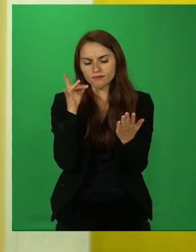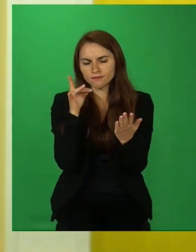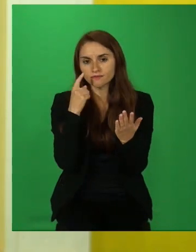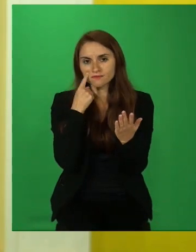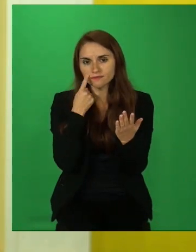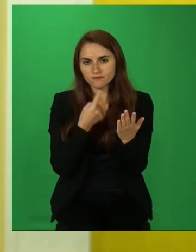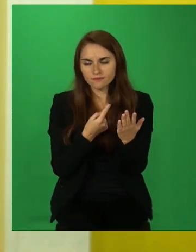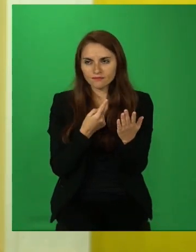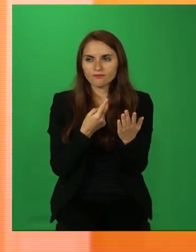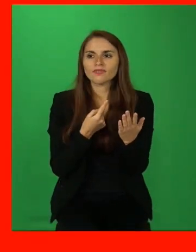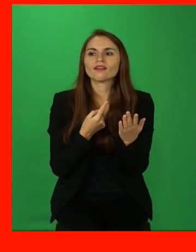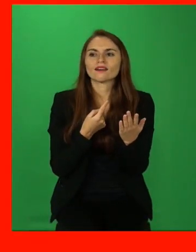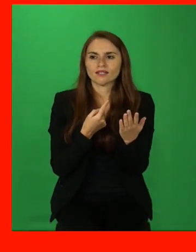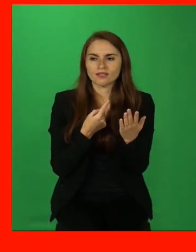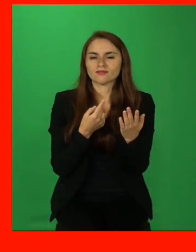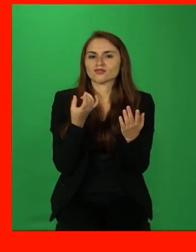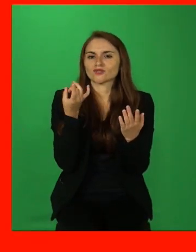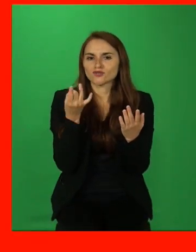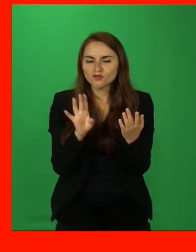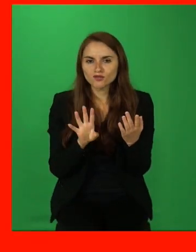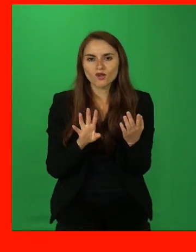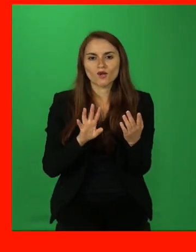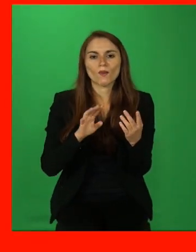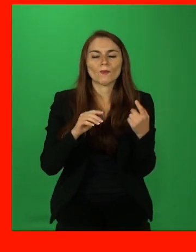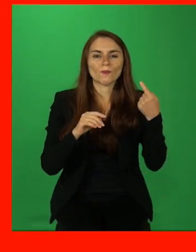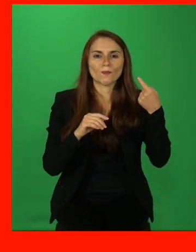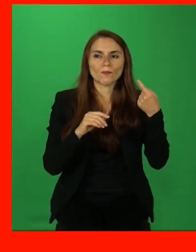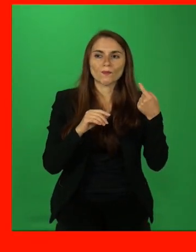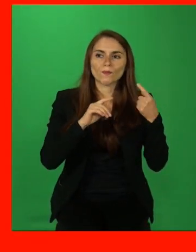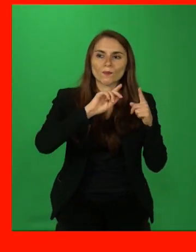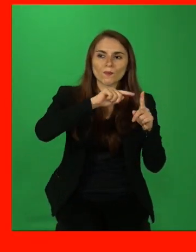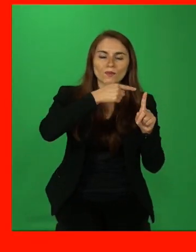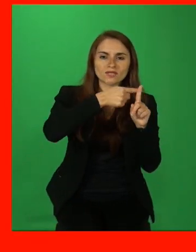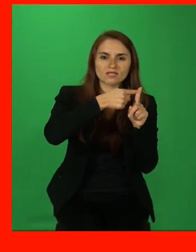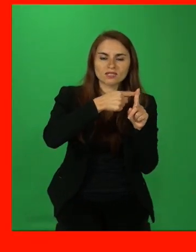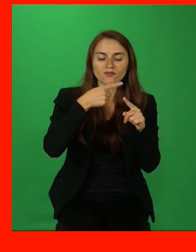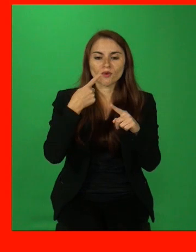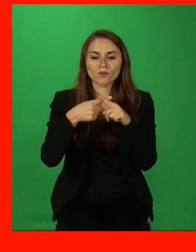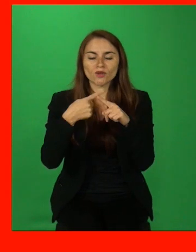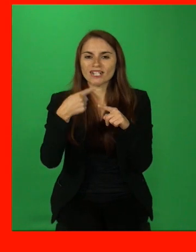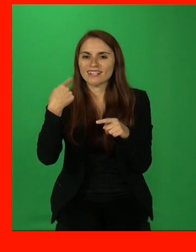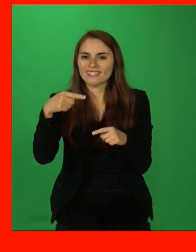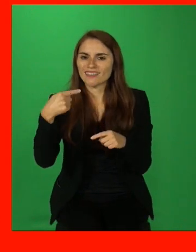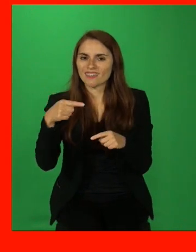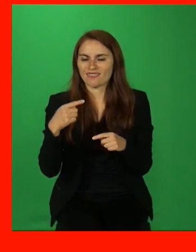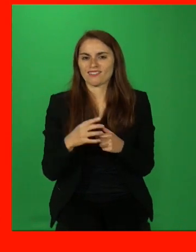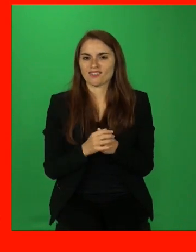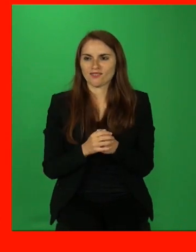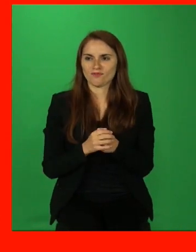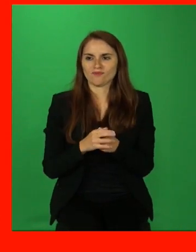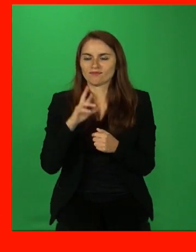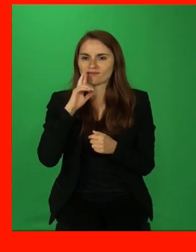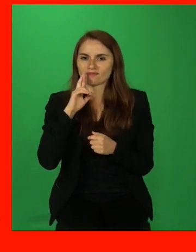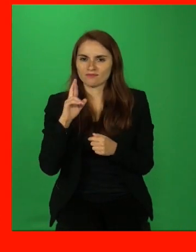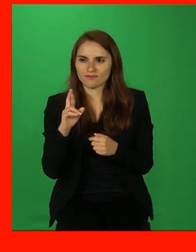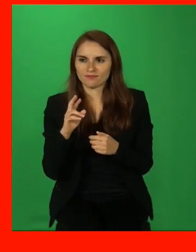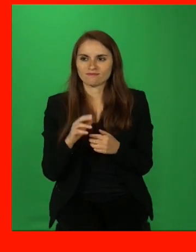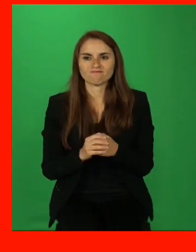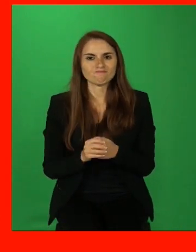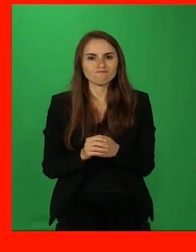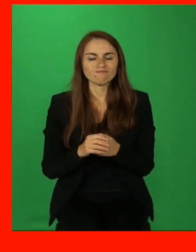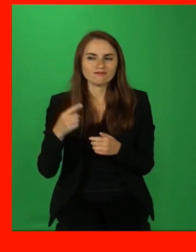tienes que recordar y la única manera de obtener un resultado negativo es que ese número positivo se